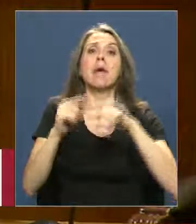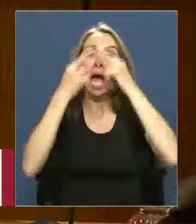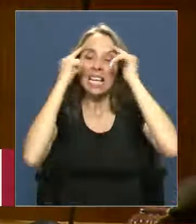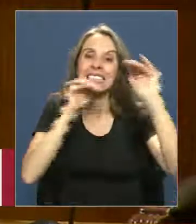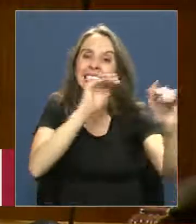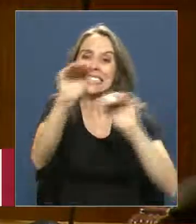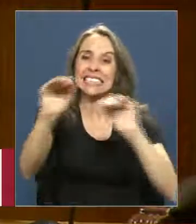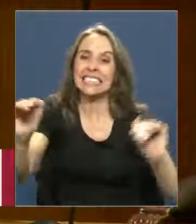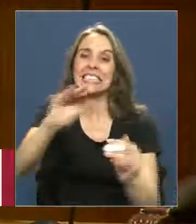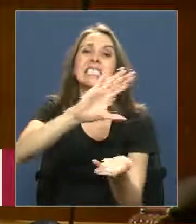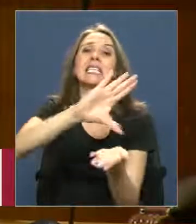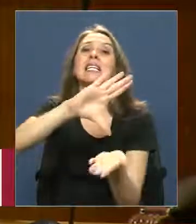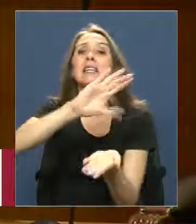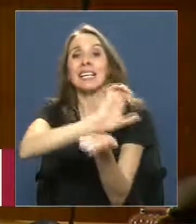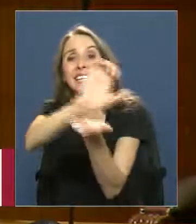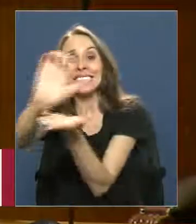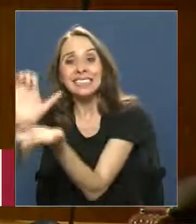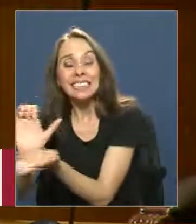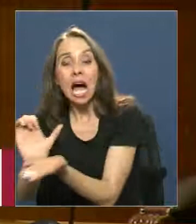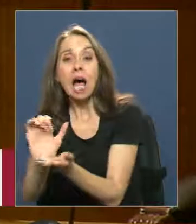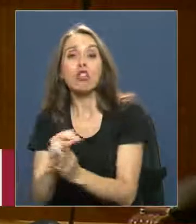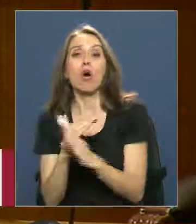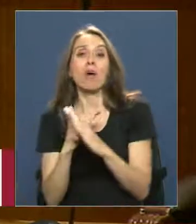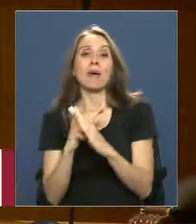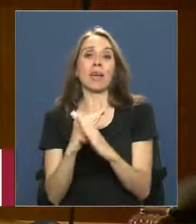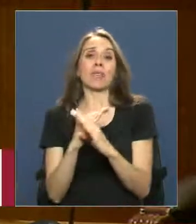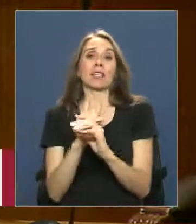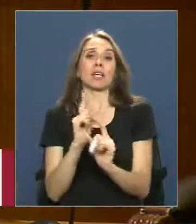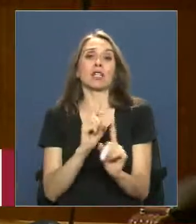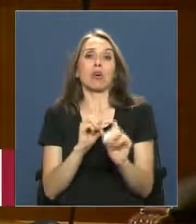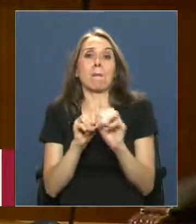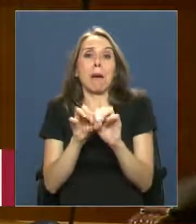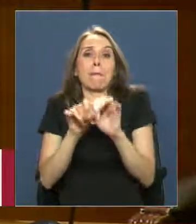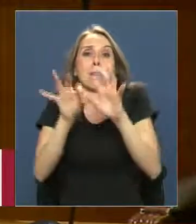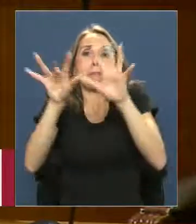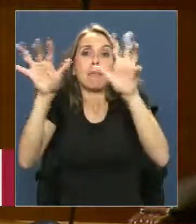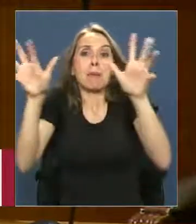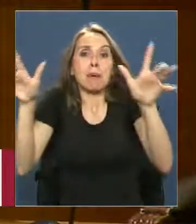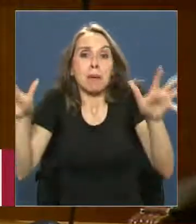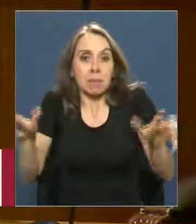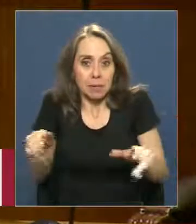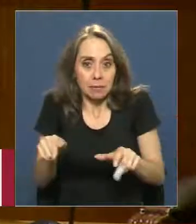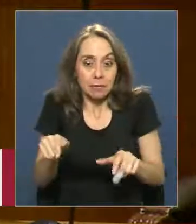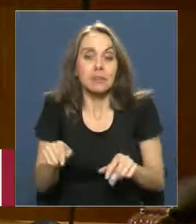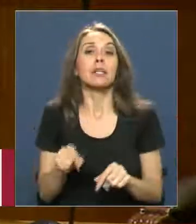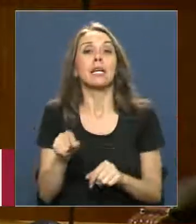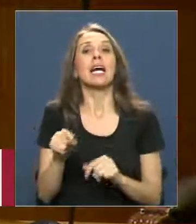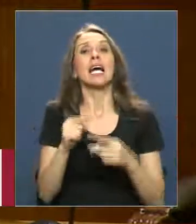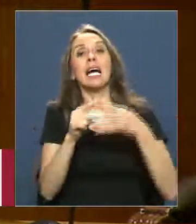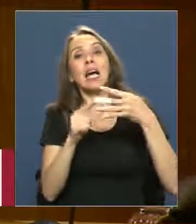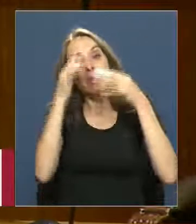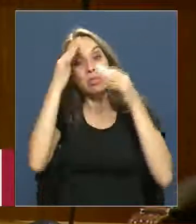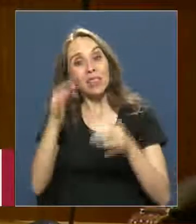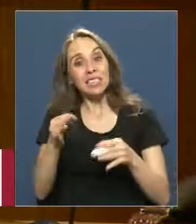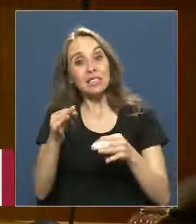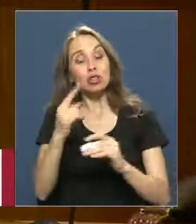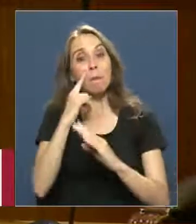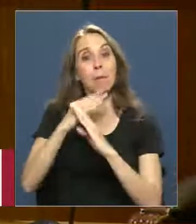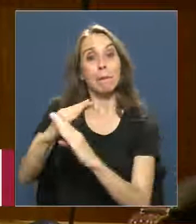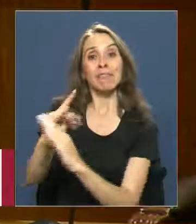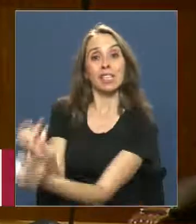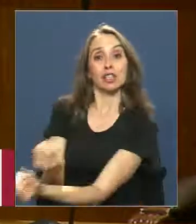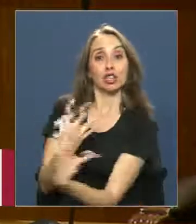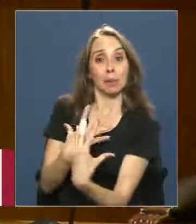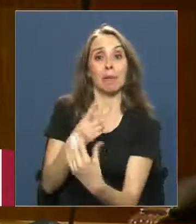realizar los estados para evitar la propagación. Dentro de las medidas para la prevención se encuentra el lavado constante de